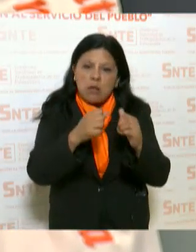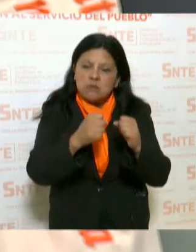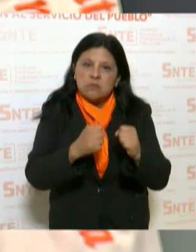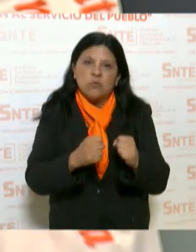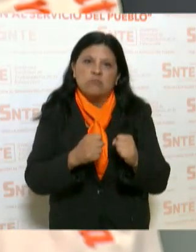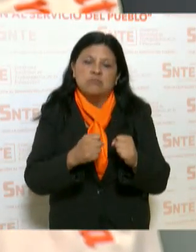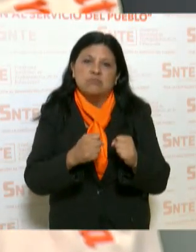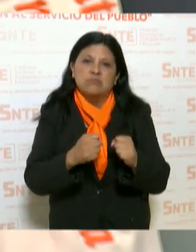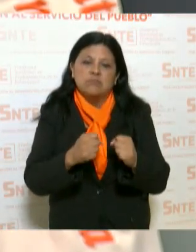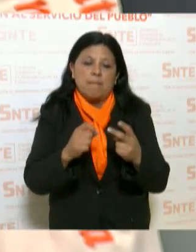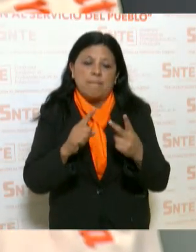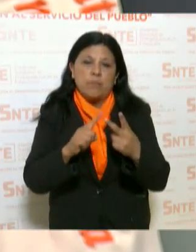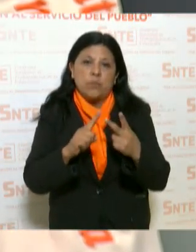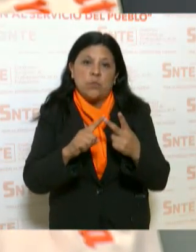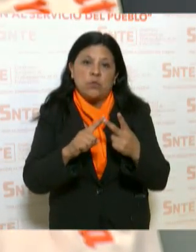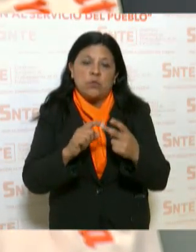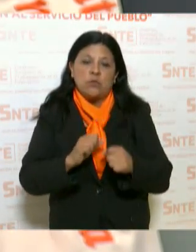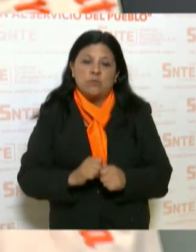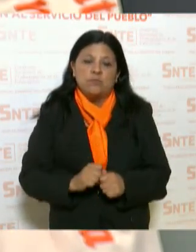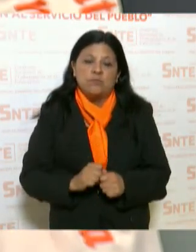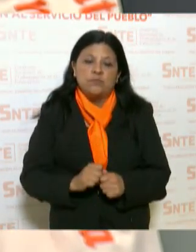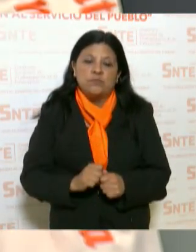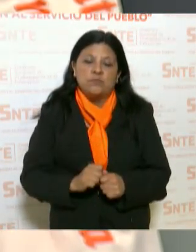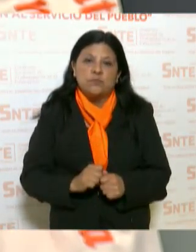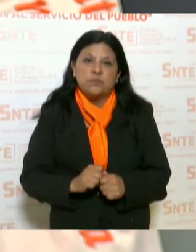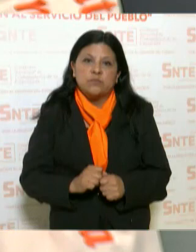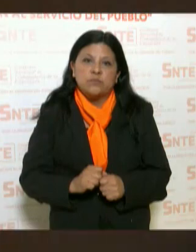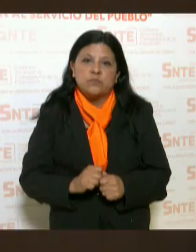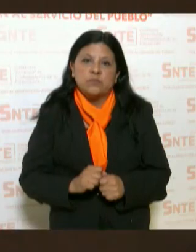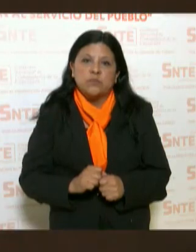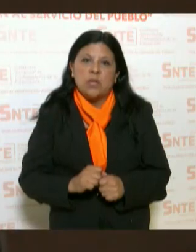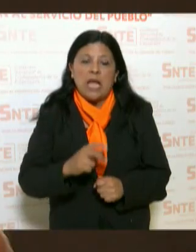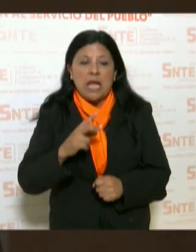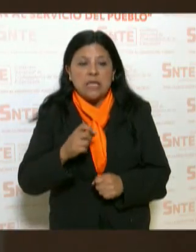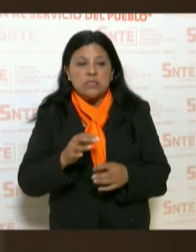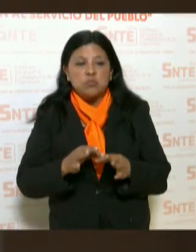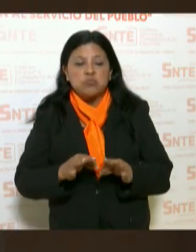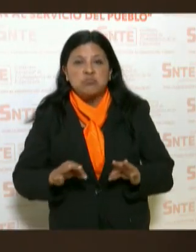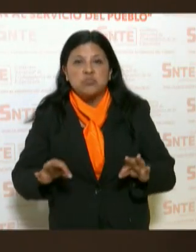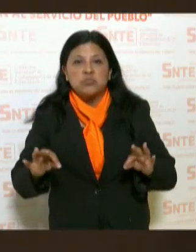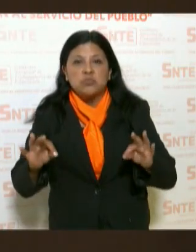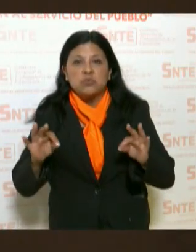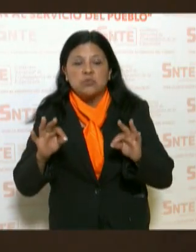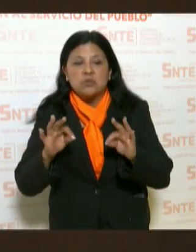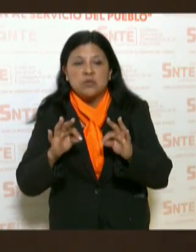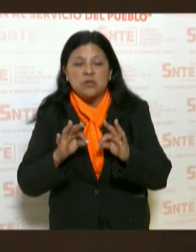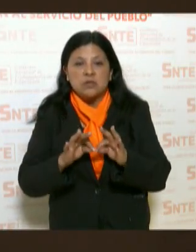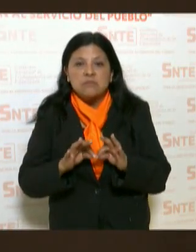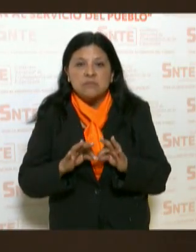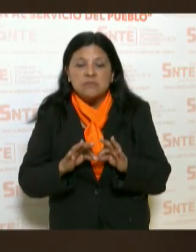Dos, tomamos una decisión importante que nos va a significar,